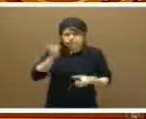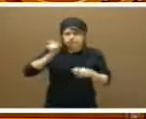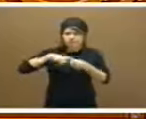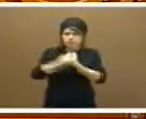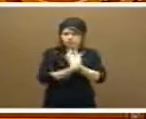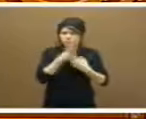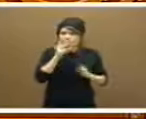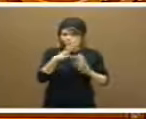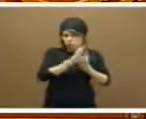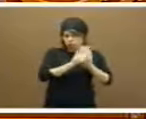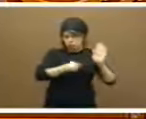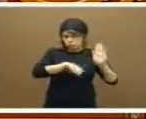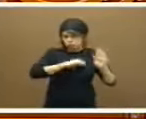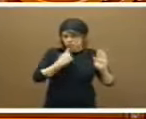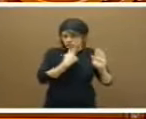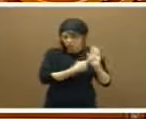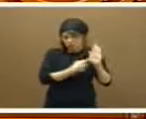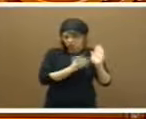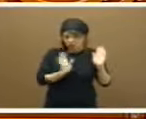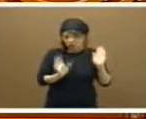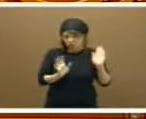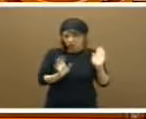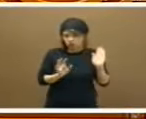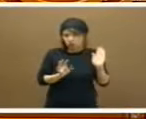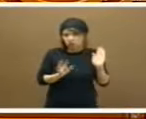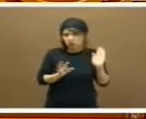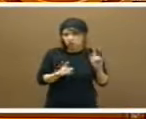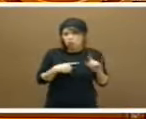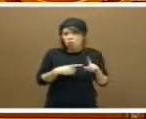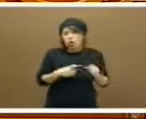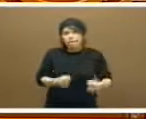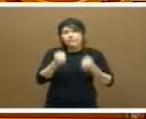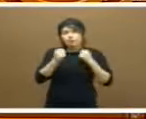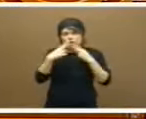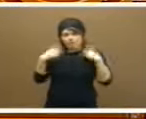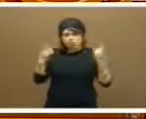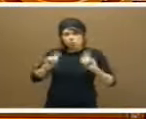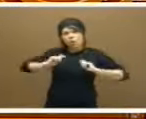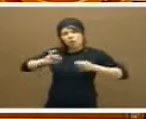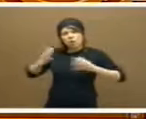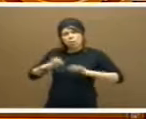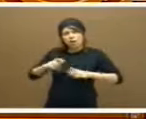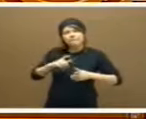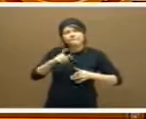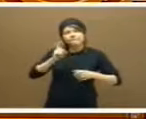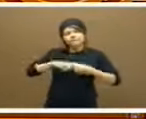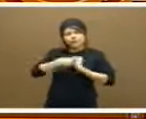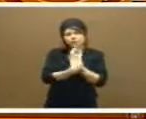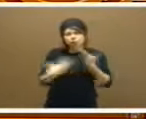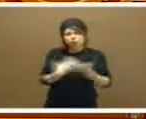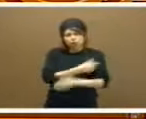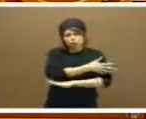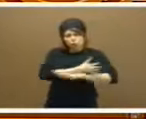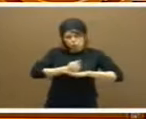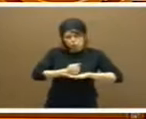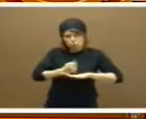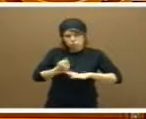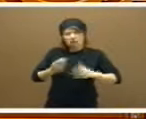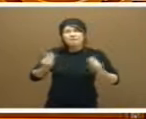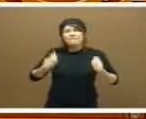dice nuestra Constitución española, que establece que corresponde a los poderes públicos facilitar la participación de todos los ciudadanos en la